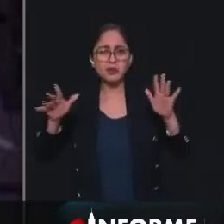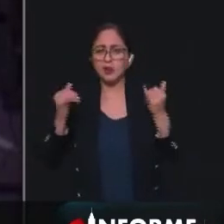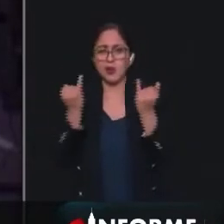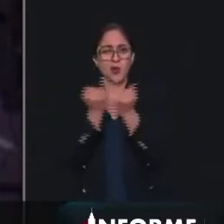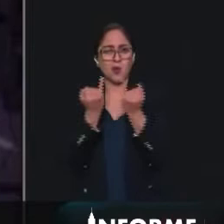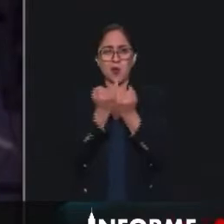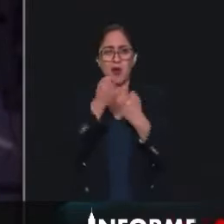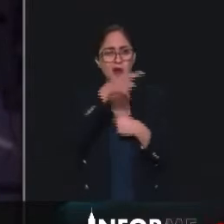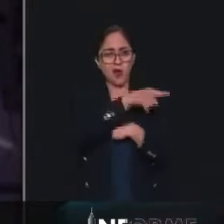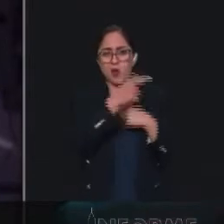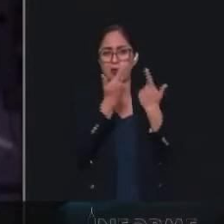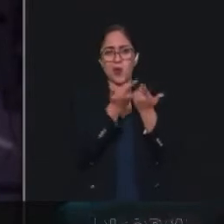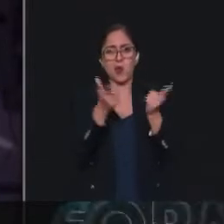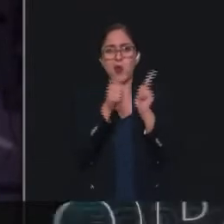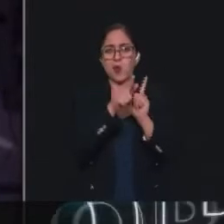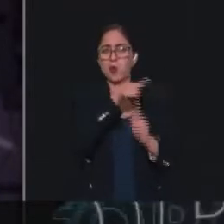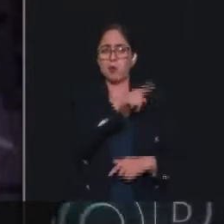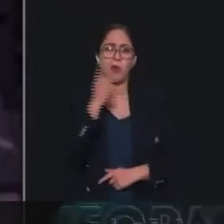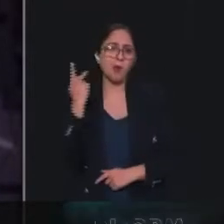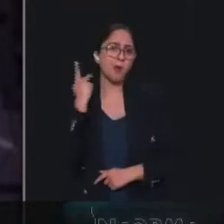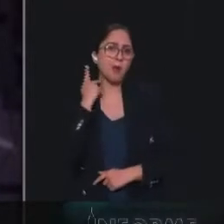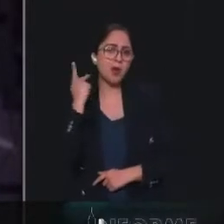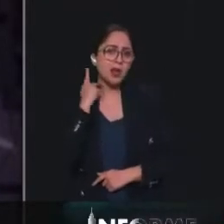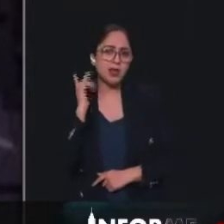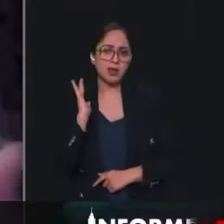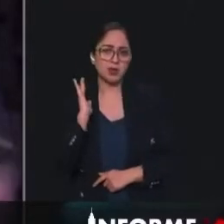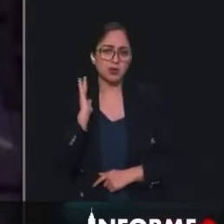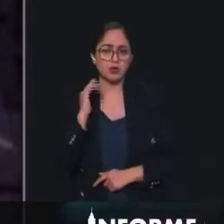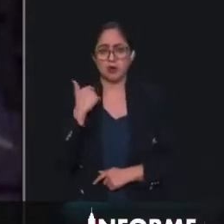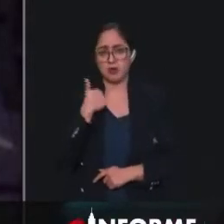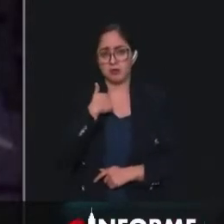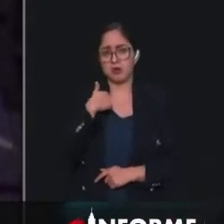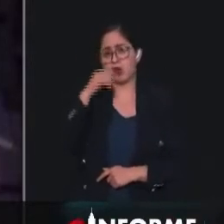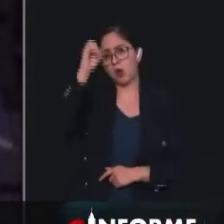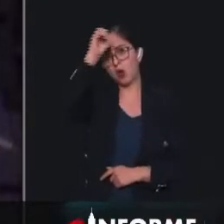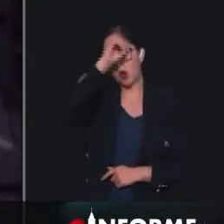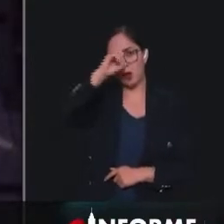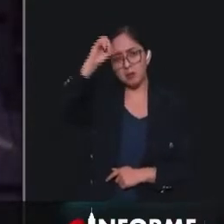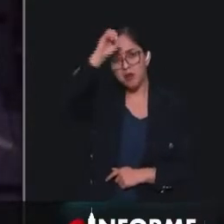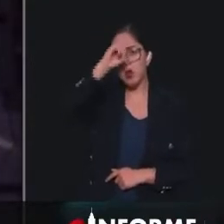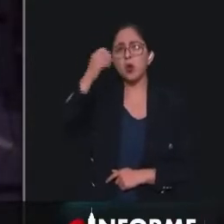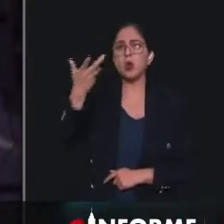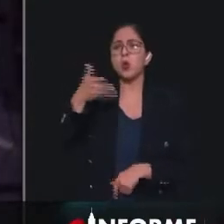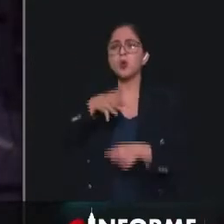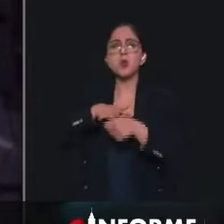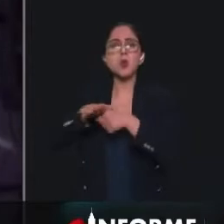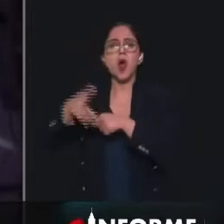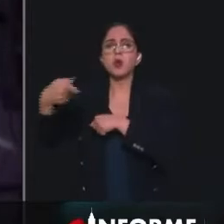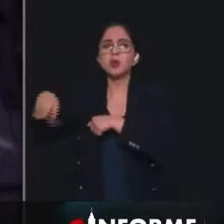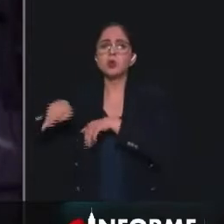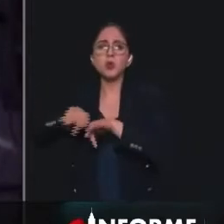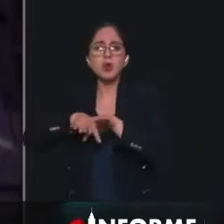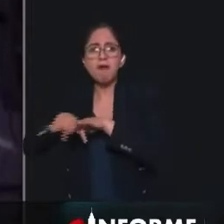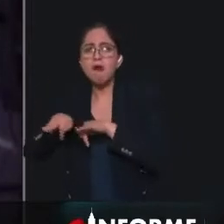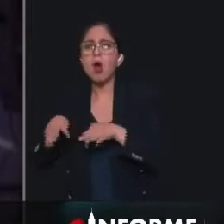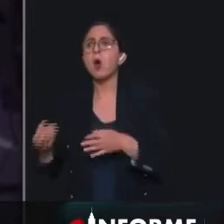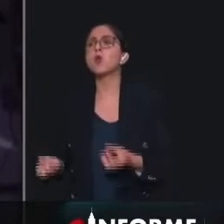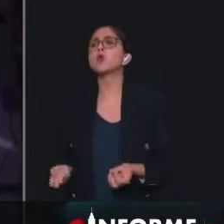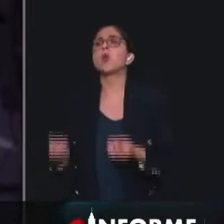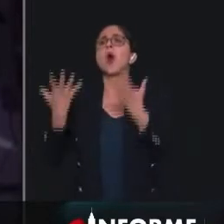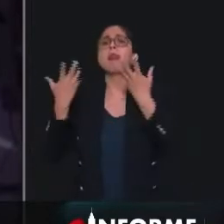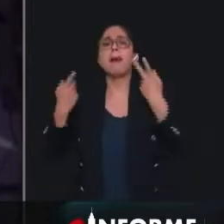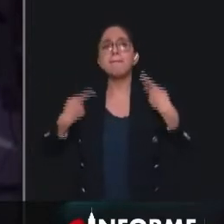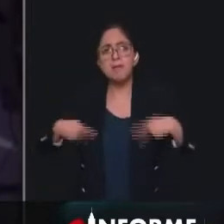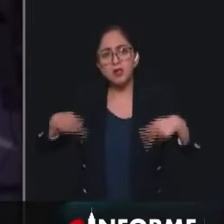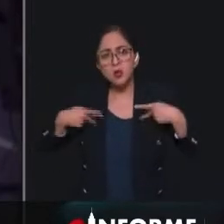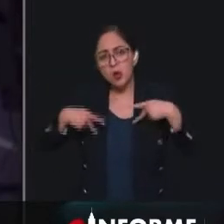partidos. Y me parece que sería honesto que en función de su impacto, de su audiencia,